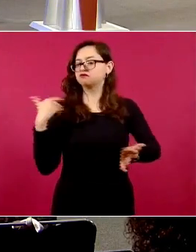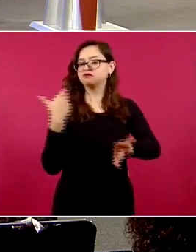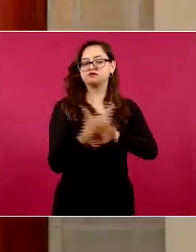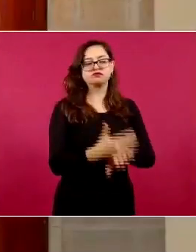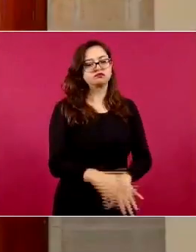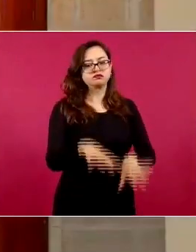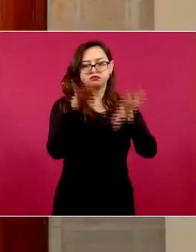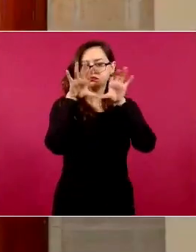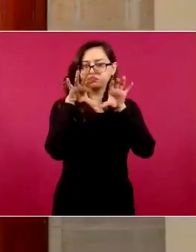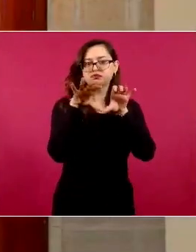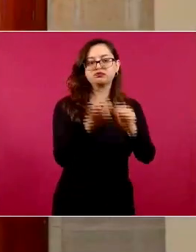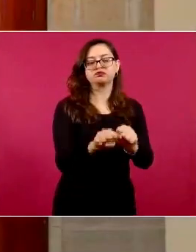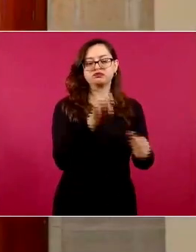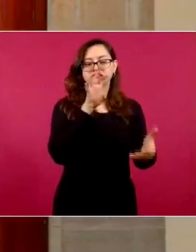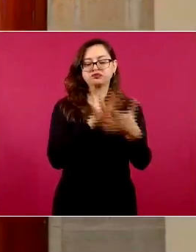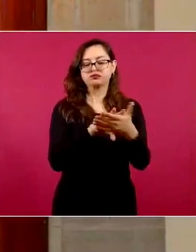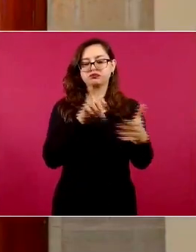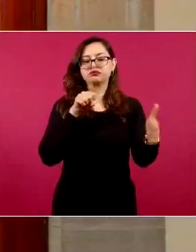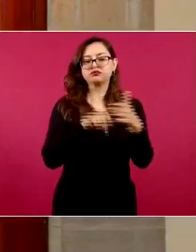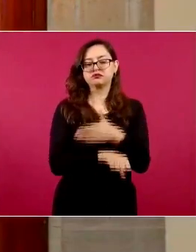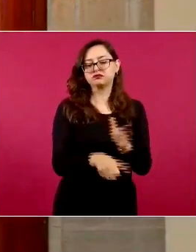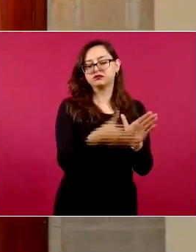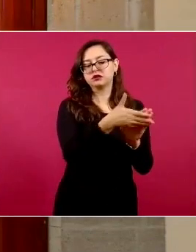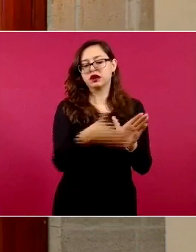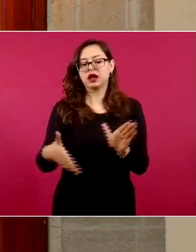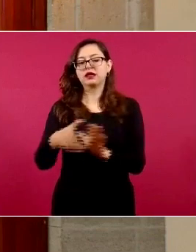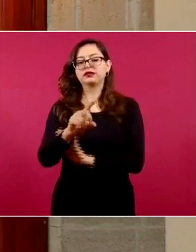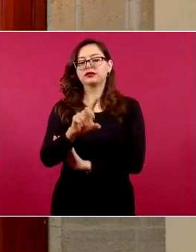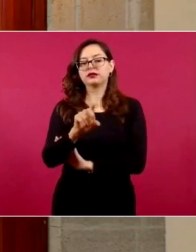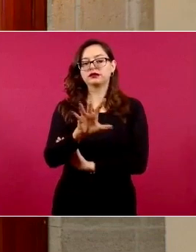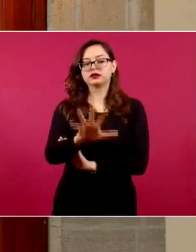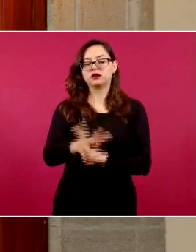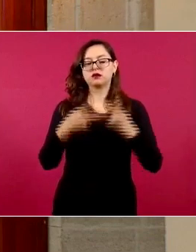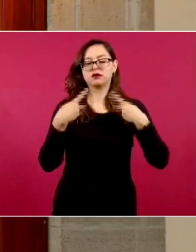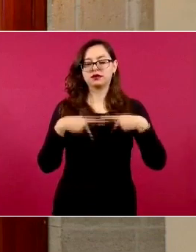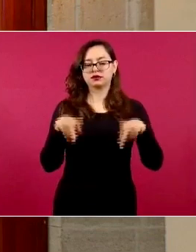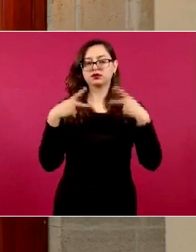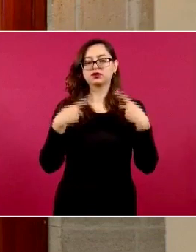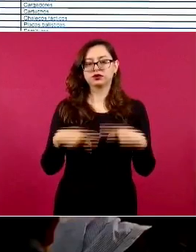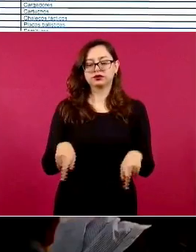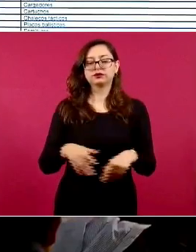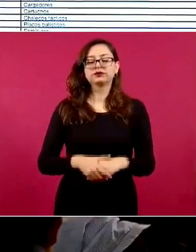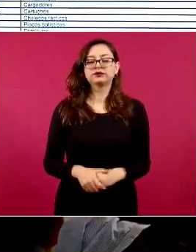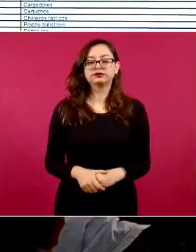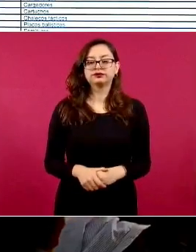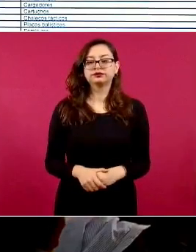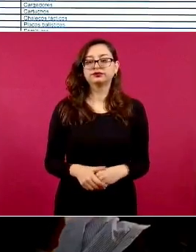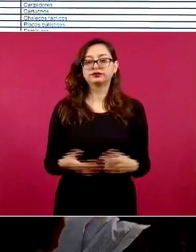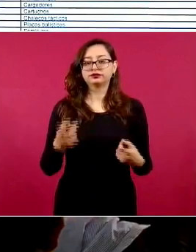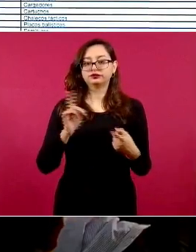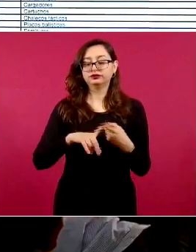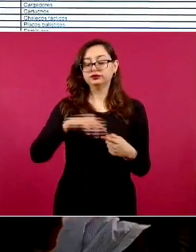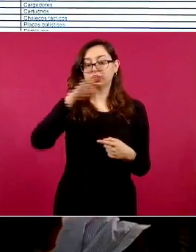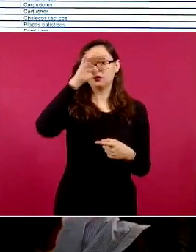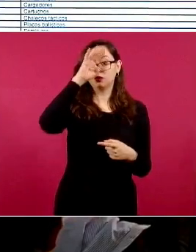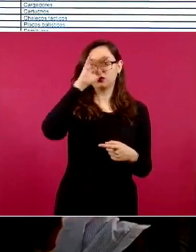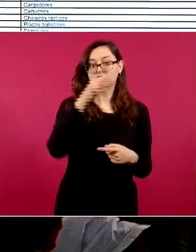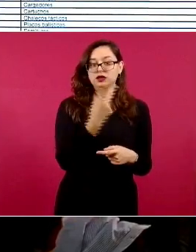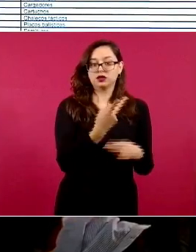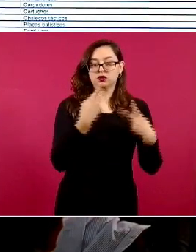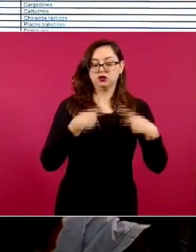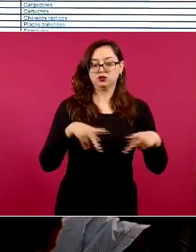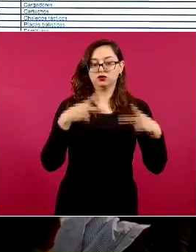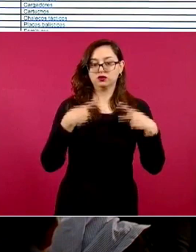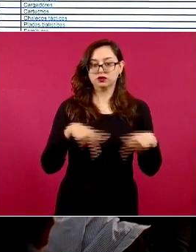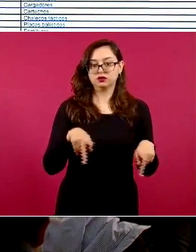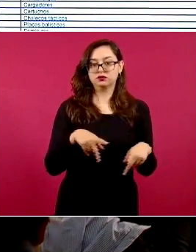que se informa, se logró la detención de 35 personas, entre otras en Monterrey 2 personas